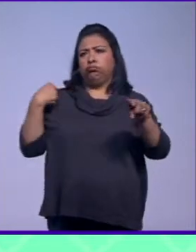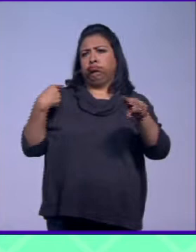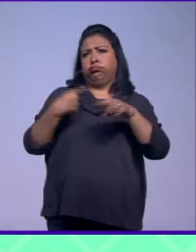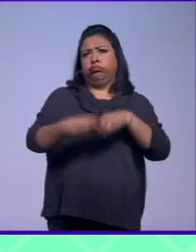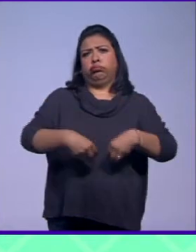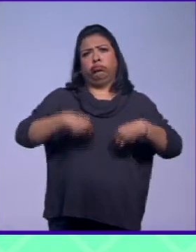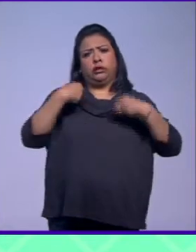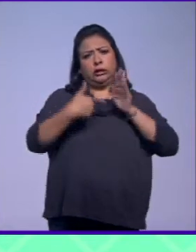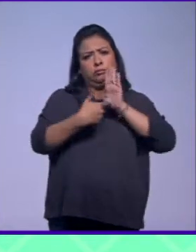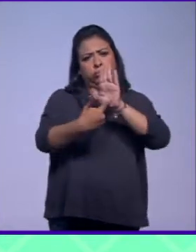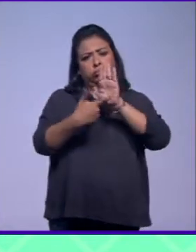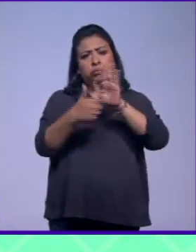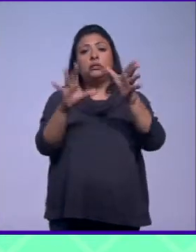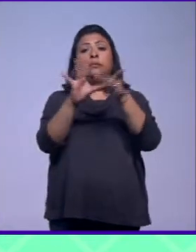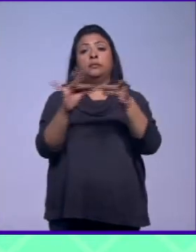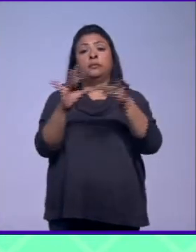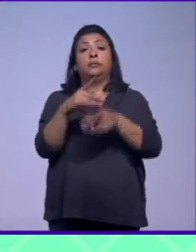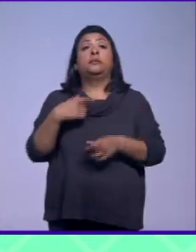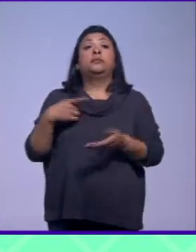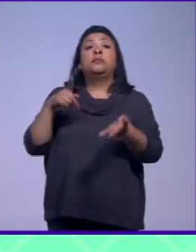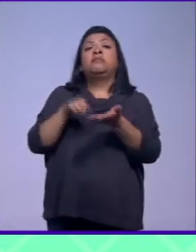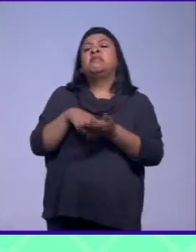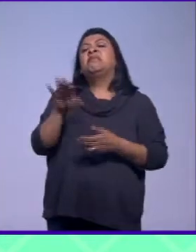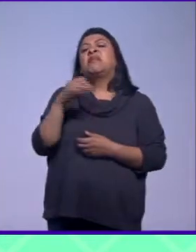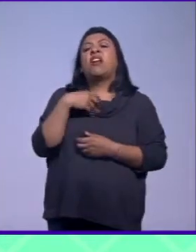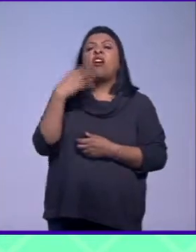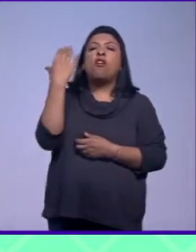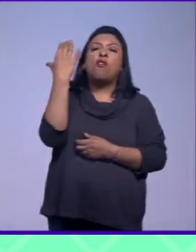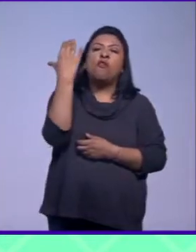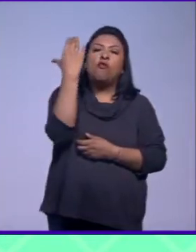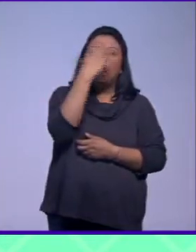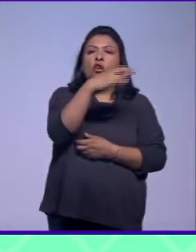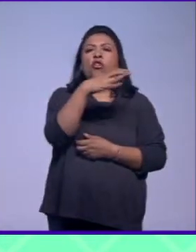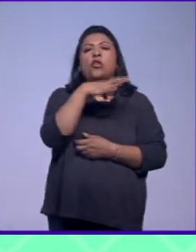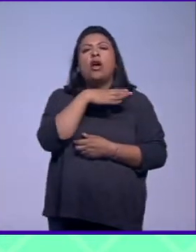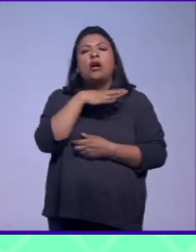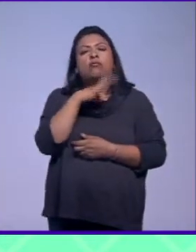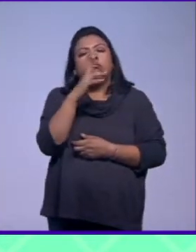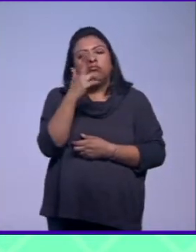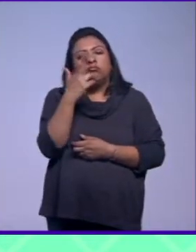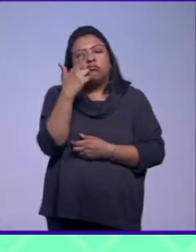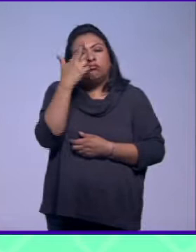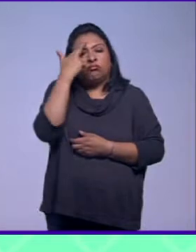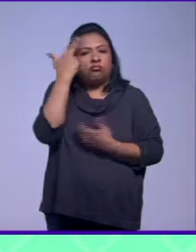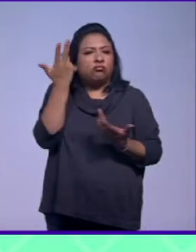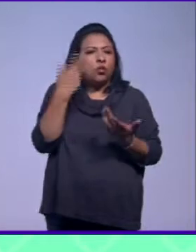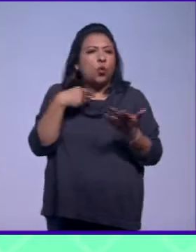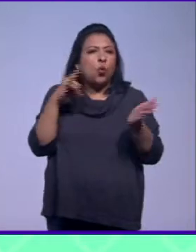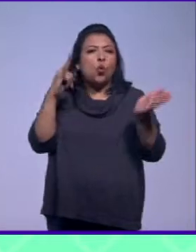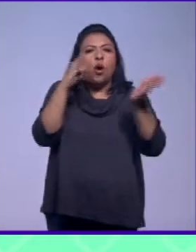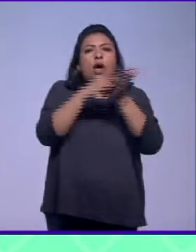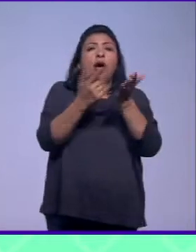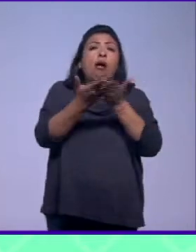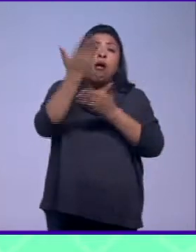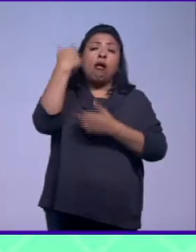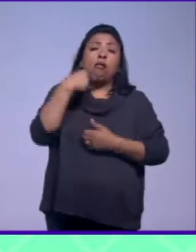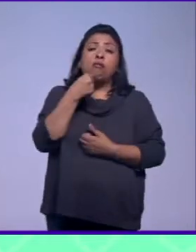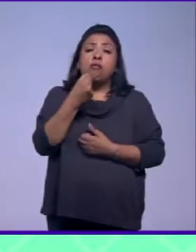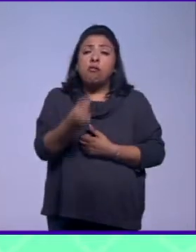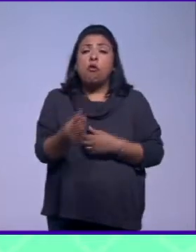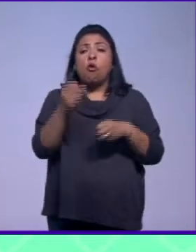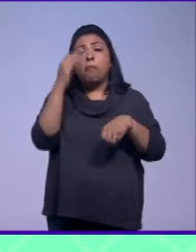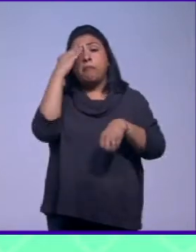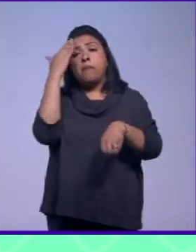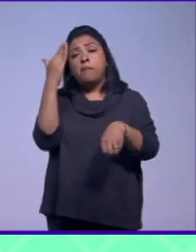lo que hay ahí a lo mejor en una foto hay una reminiscencia de un cuadro que cuando era niño una